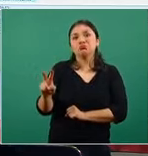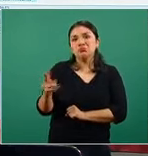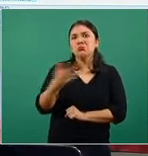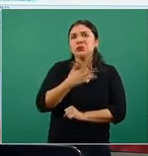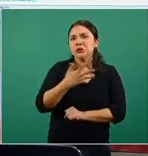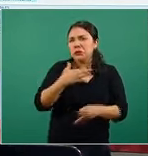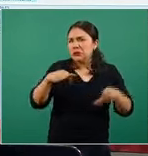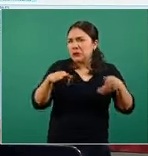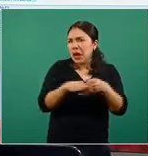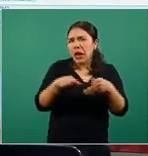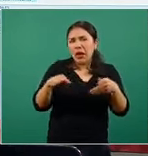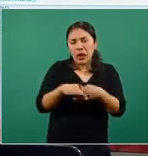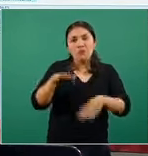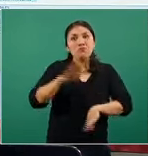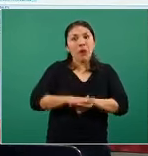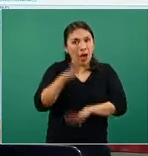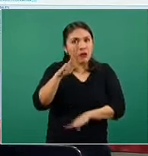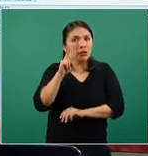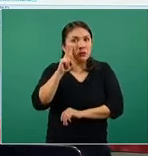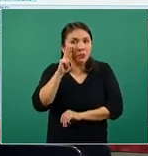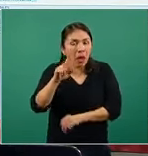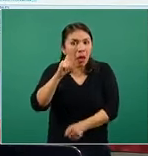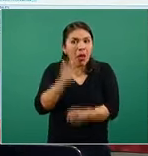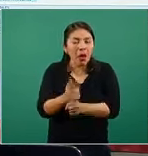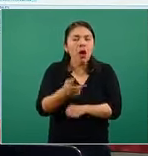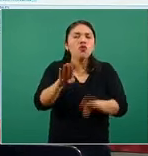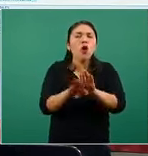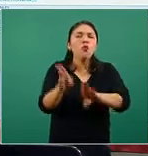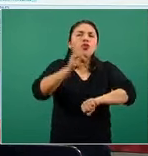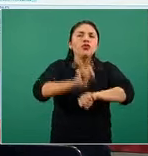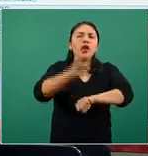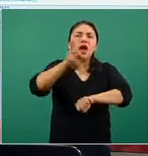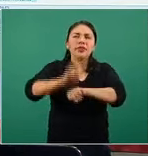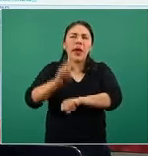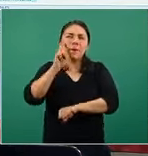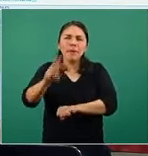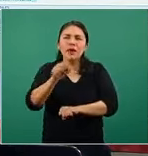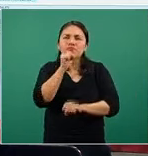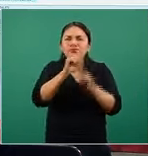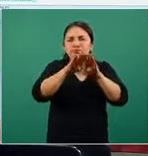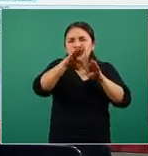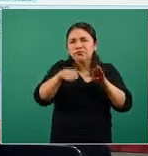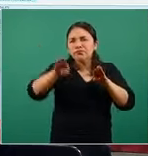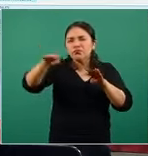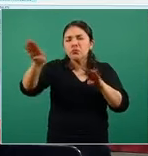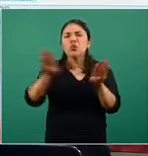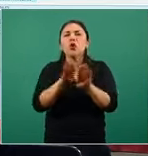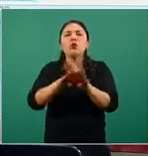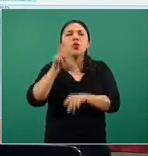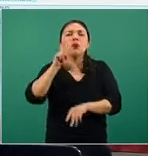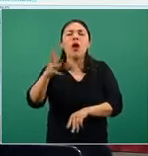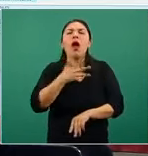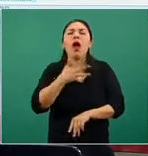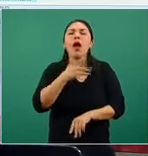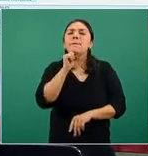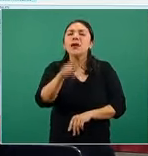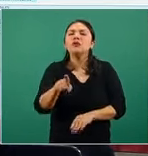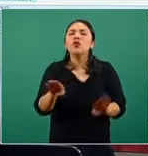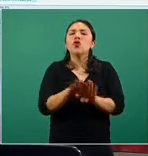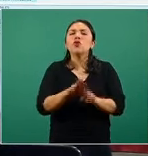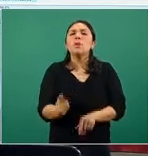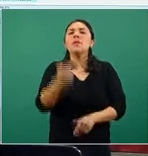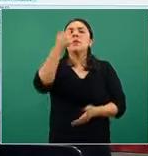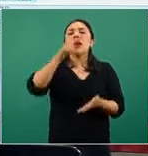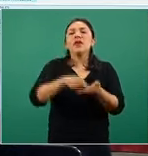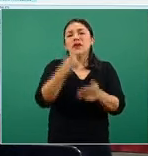una cercanía bastante grande en el día a día que estamos graficando con lo que teníamos precisamente en la primera